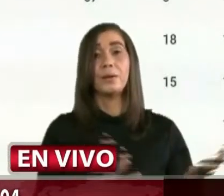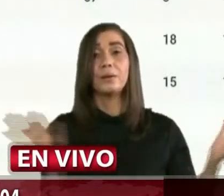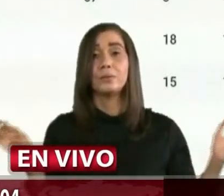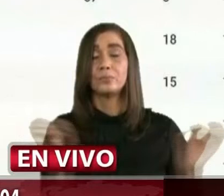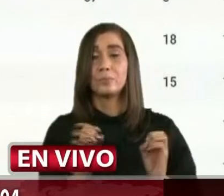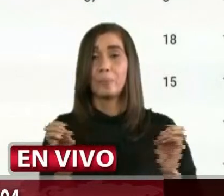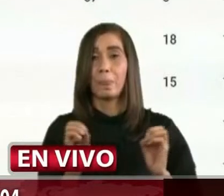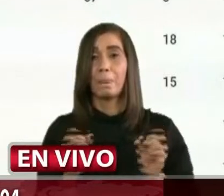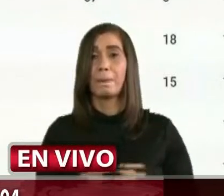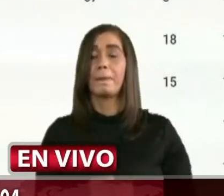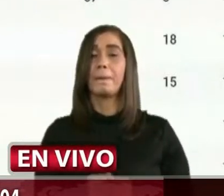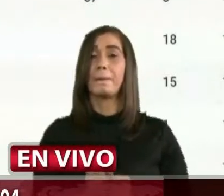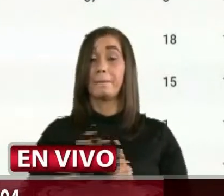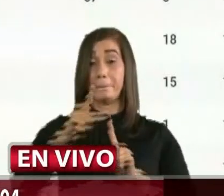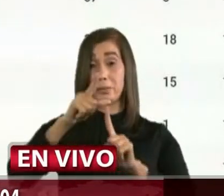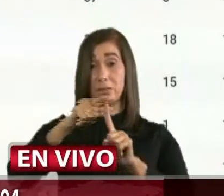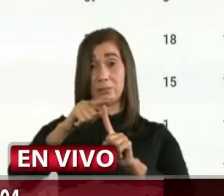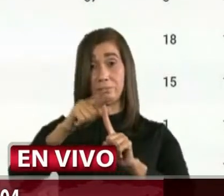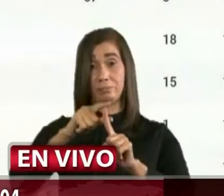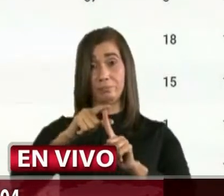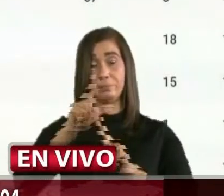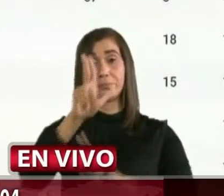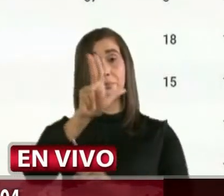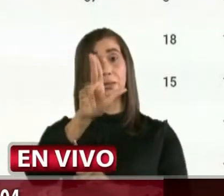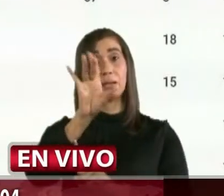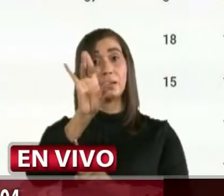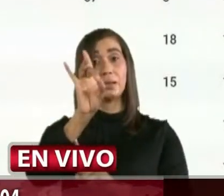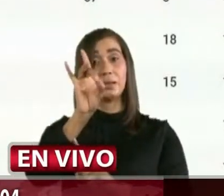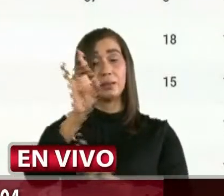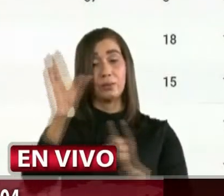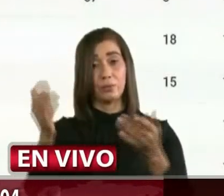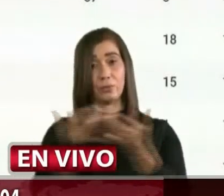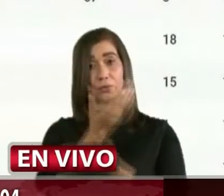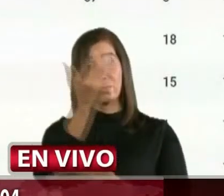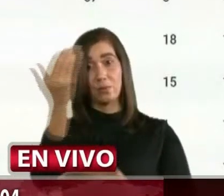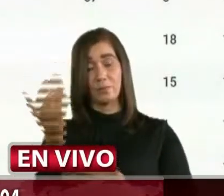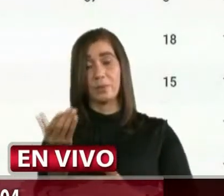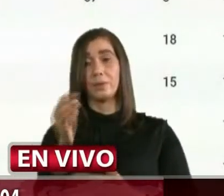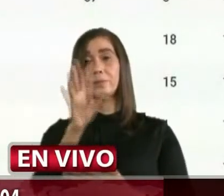fallecimientos. San Cristóbal, 38 casos nuevos,